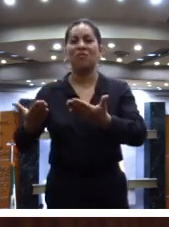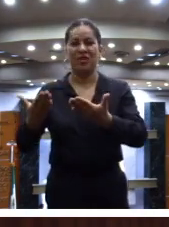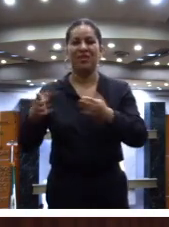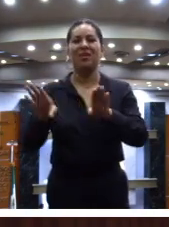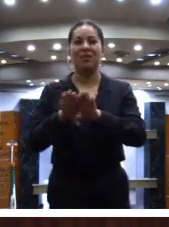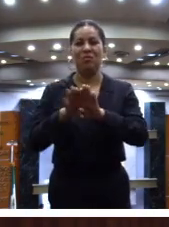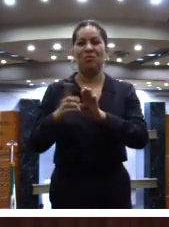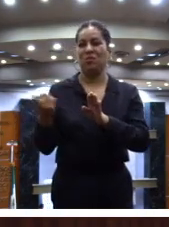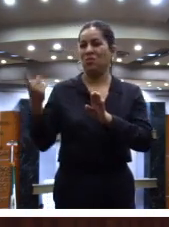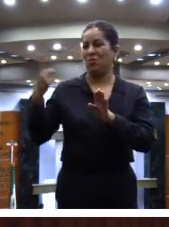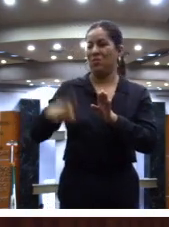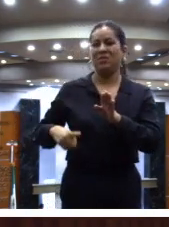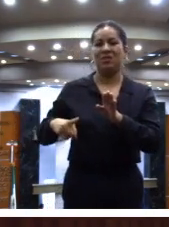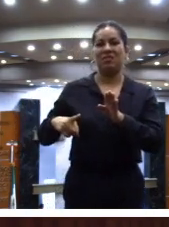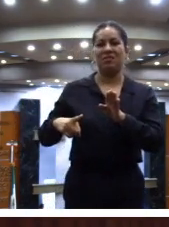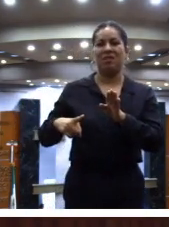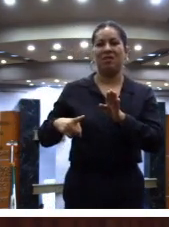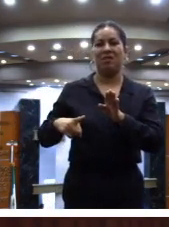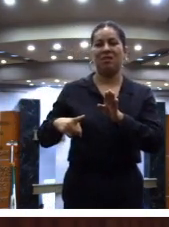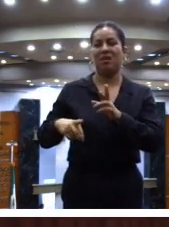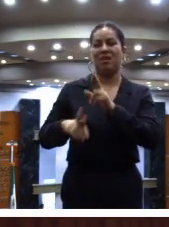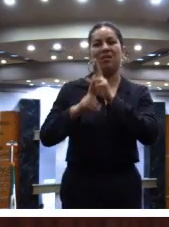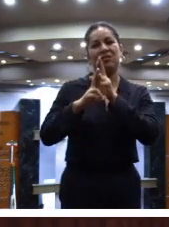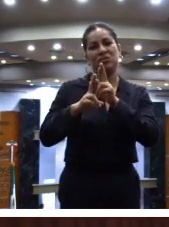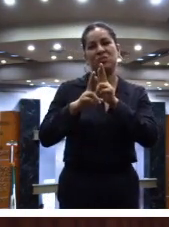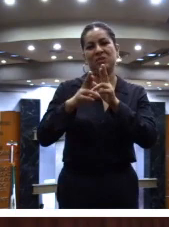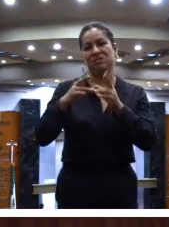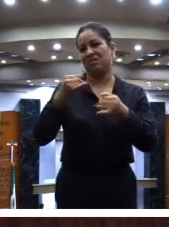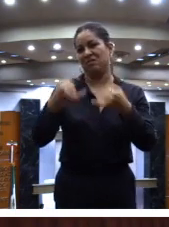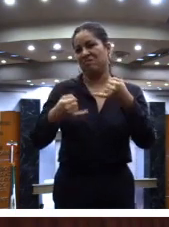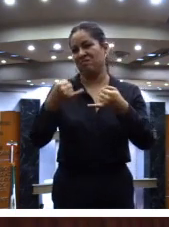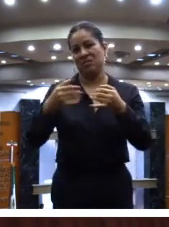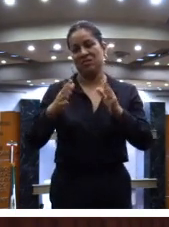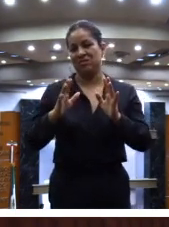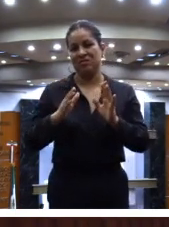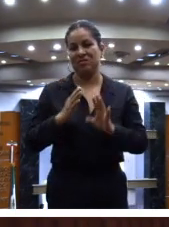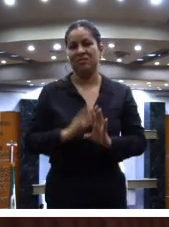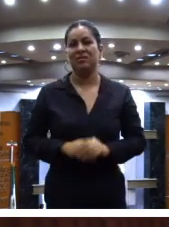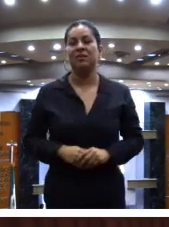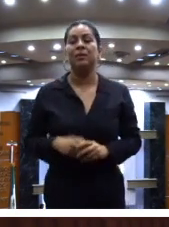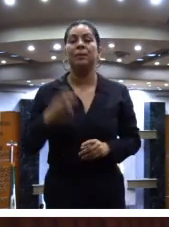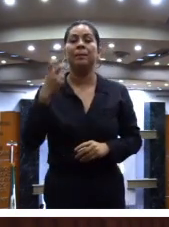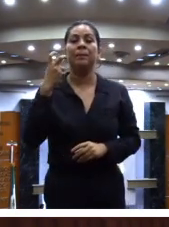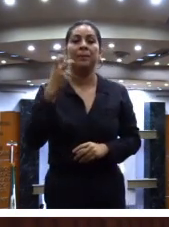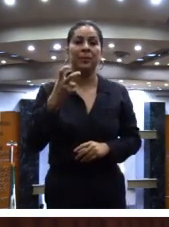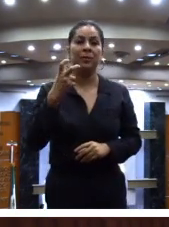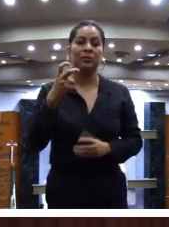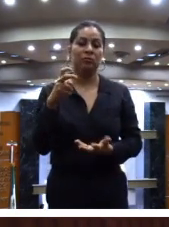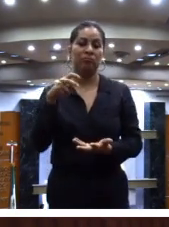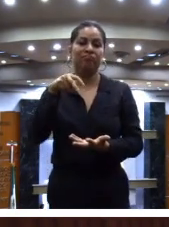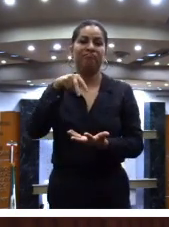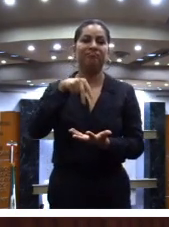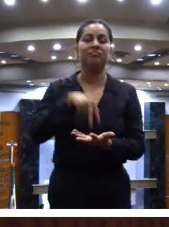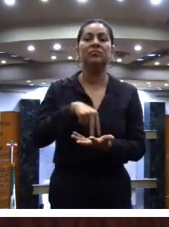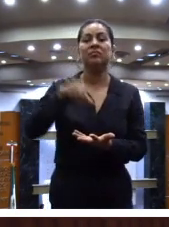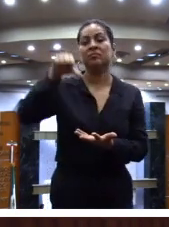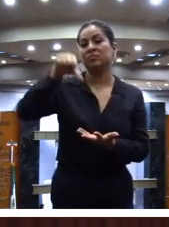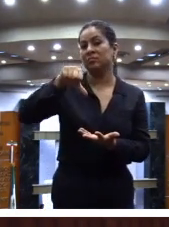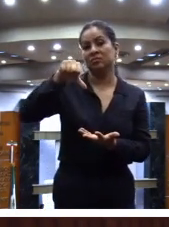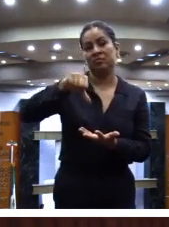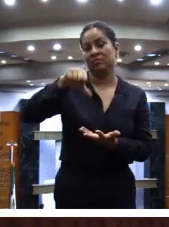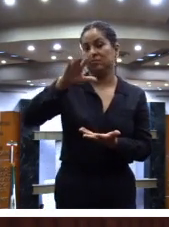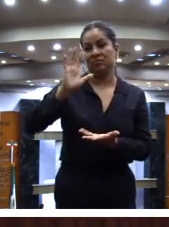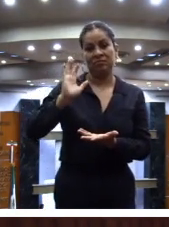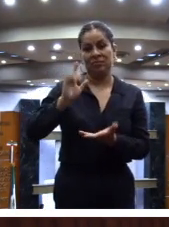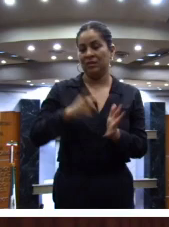mandata eh la resolución jurisdiccional correspondiente y por ello he acudido a esta honorable